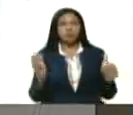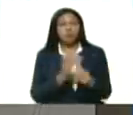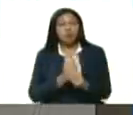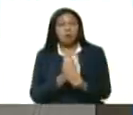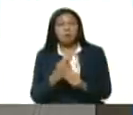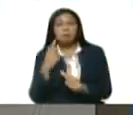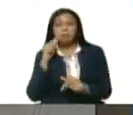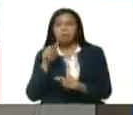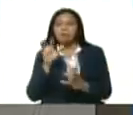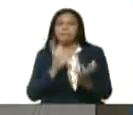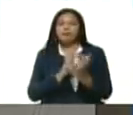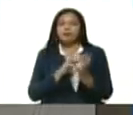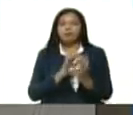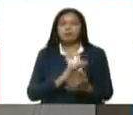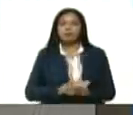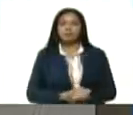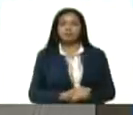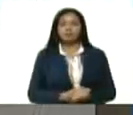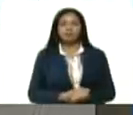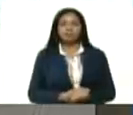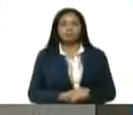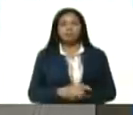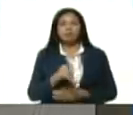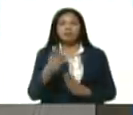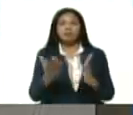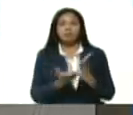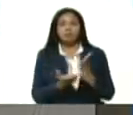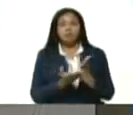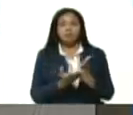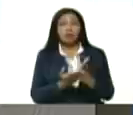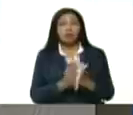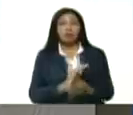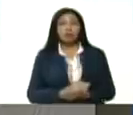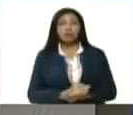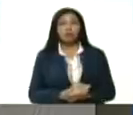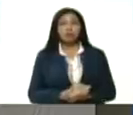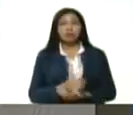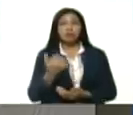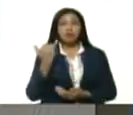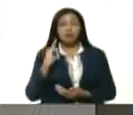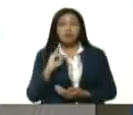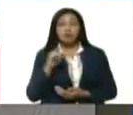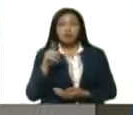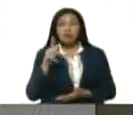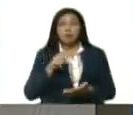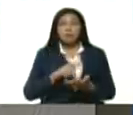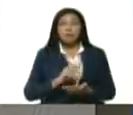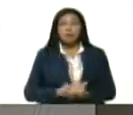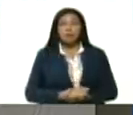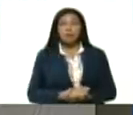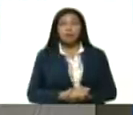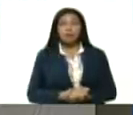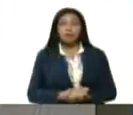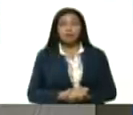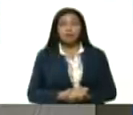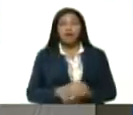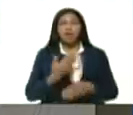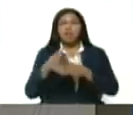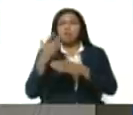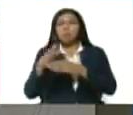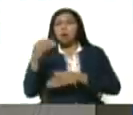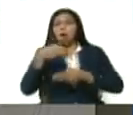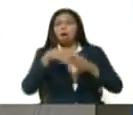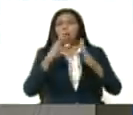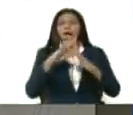encontramos que en esa escuela se encontraba allí violentando la cuarentena